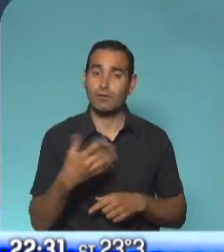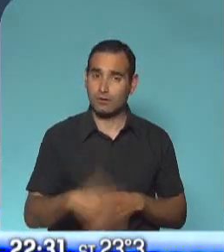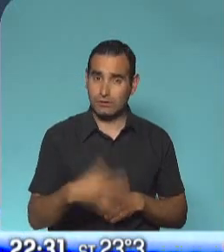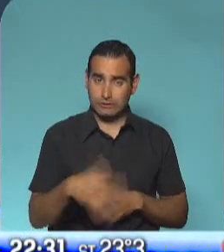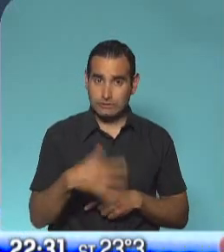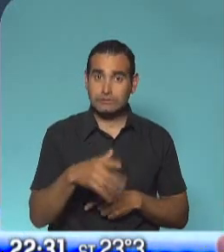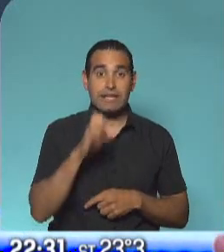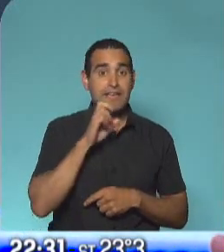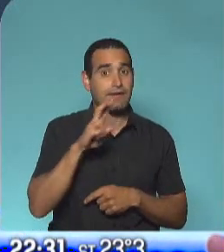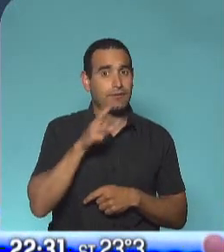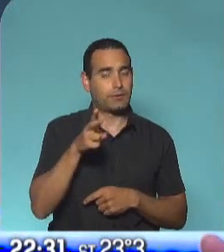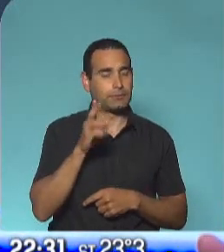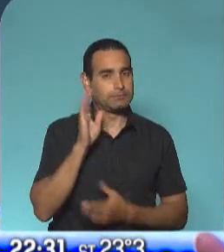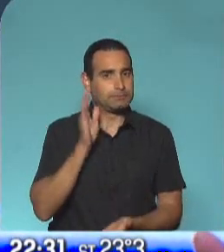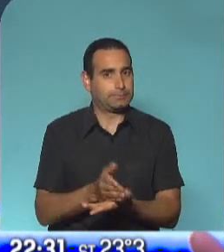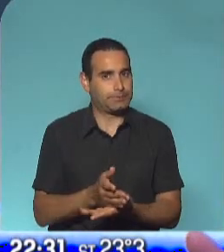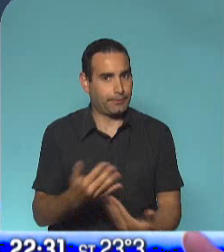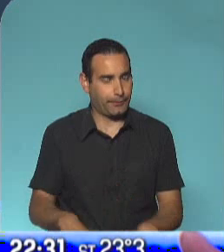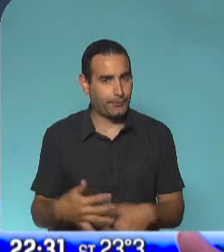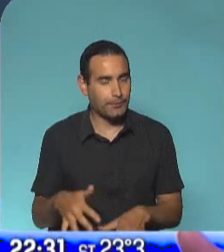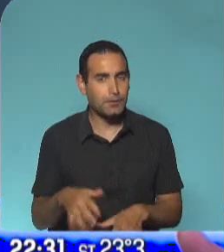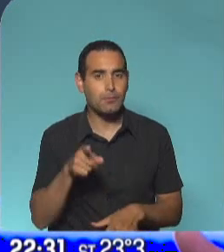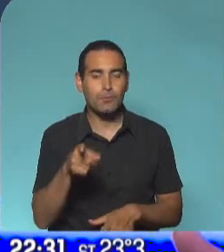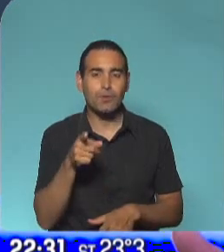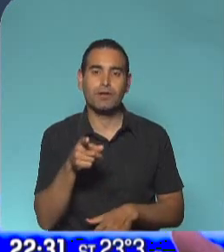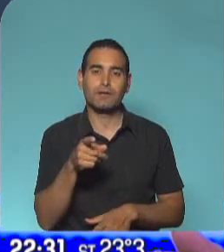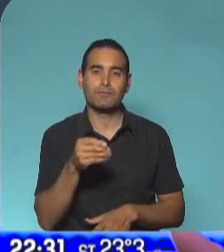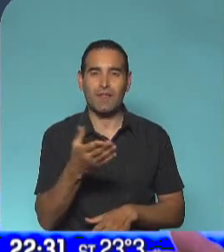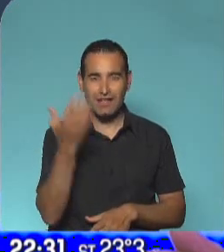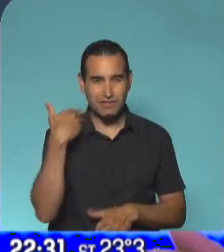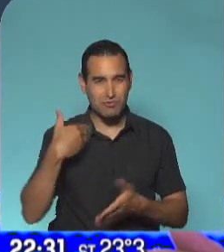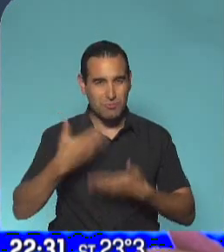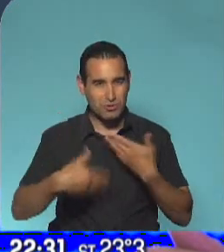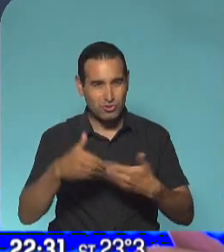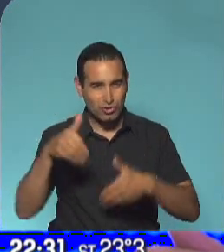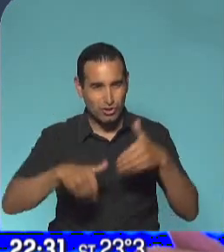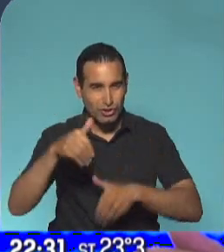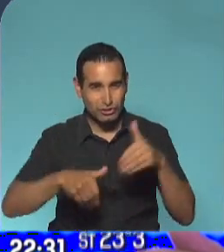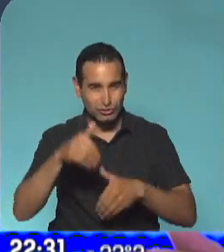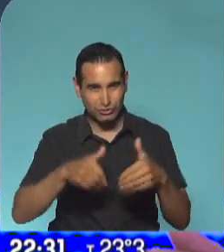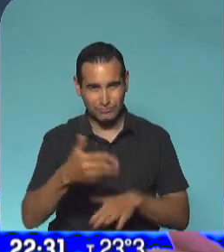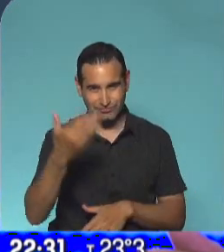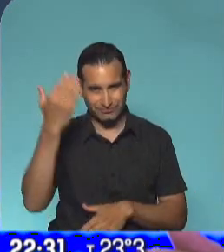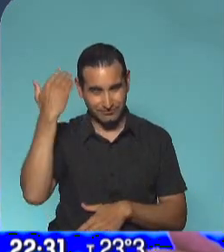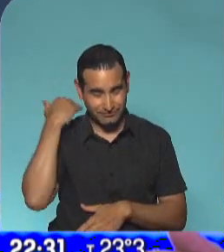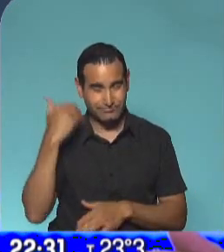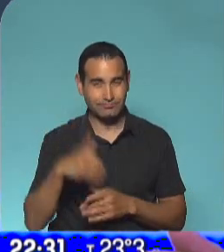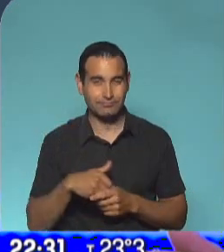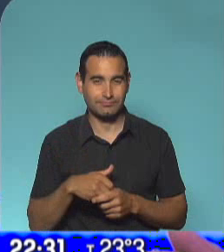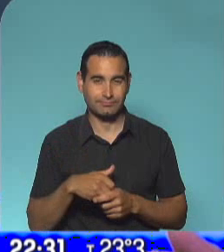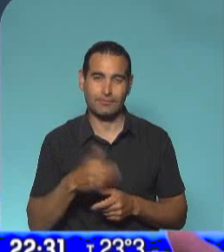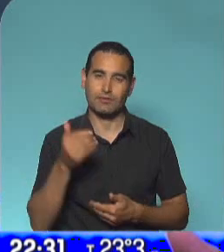importante para Evo porque le marca más distancia de lo que fue el proceso electoral en la última etapa, después